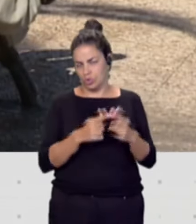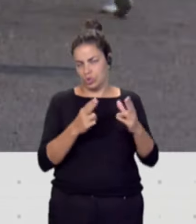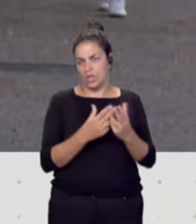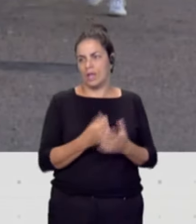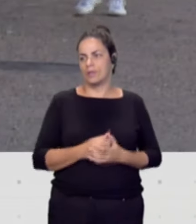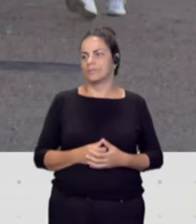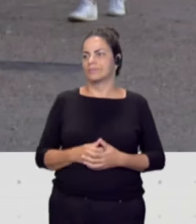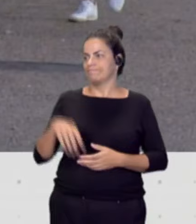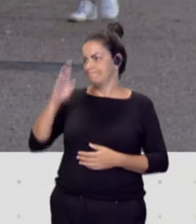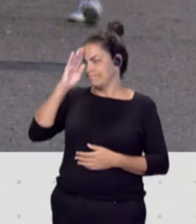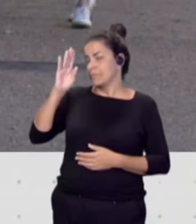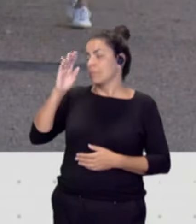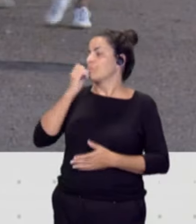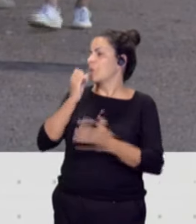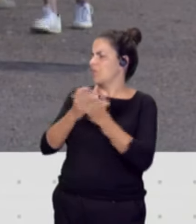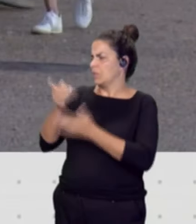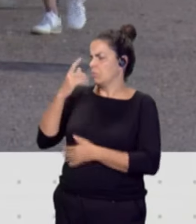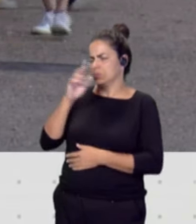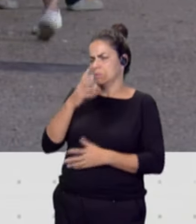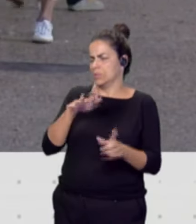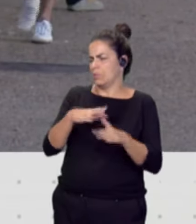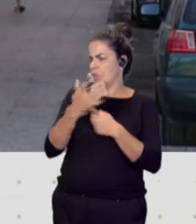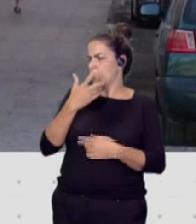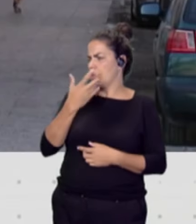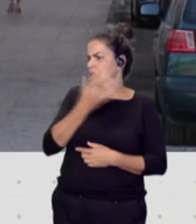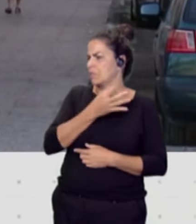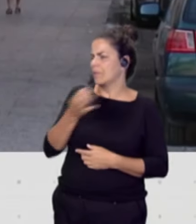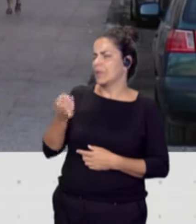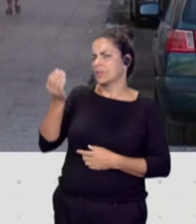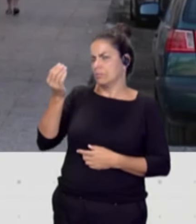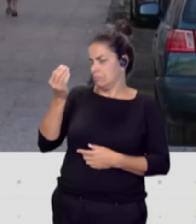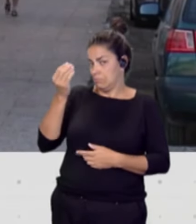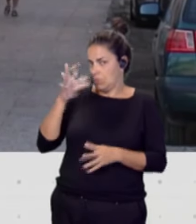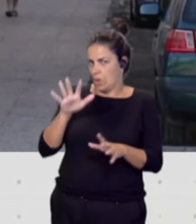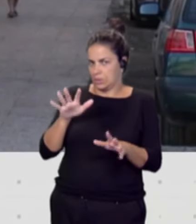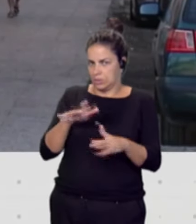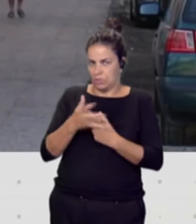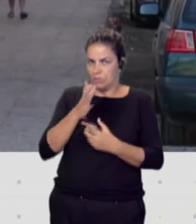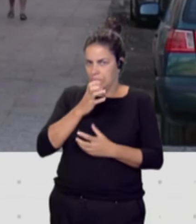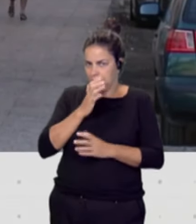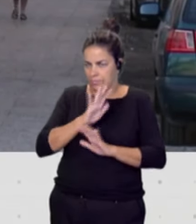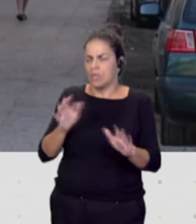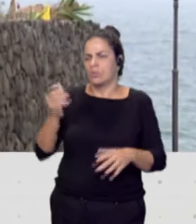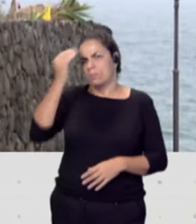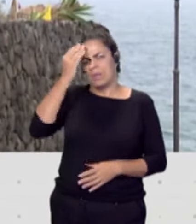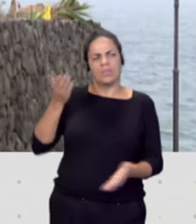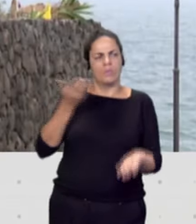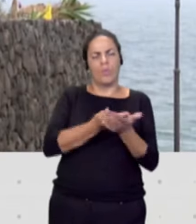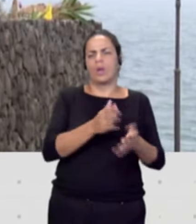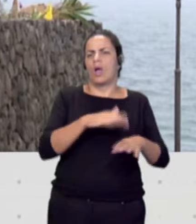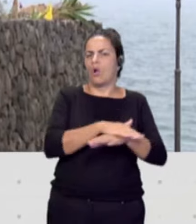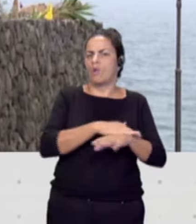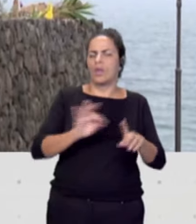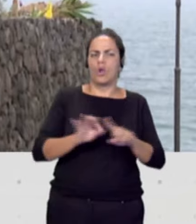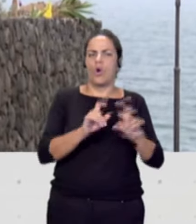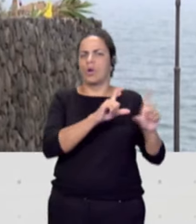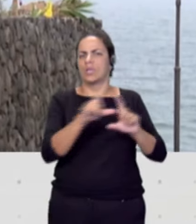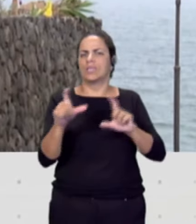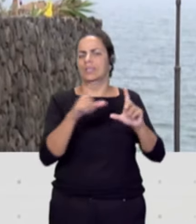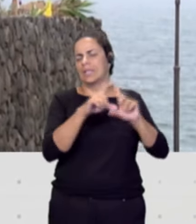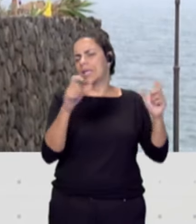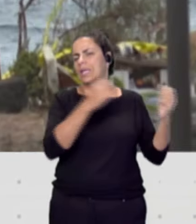Hola. Esto es un drama, es una realidad. ¿Qué plantearía usted al gobierno de Canarias, a las instituciones, para que ataquen, insisto, este drama? Porque no he visto yo durante